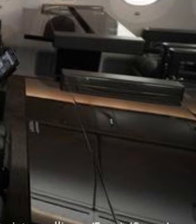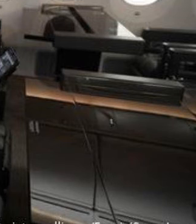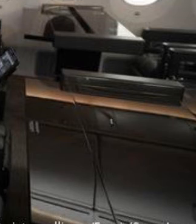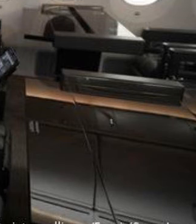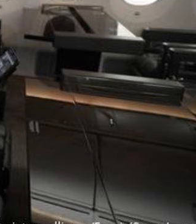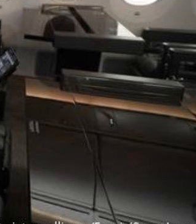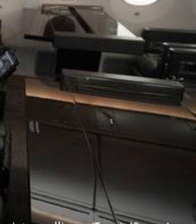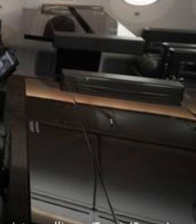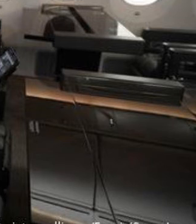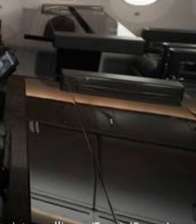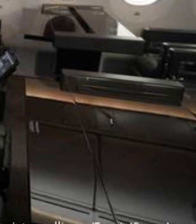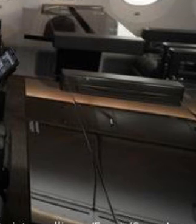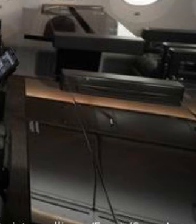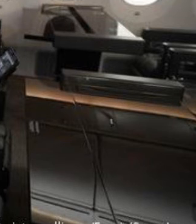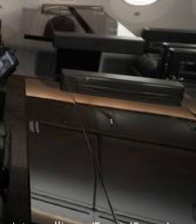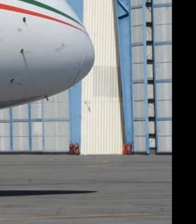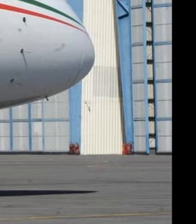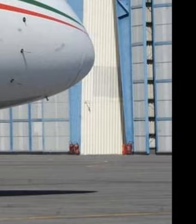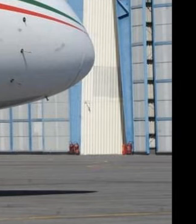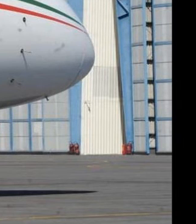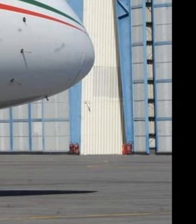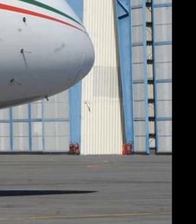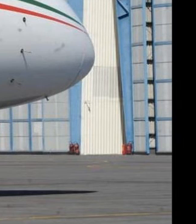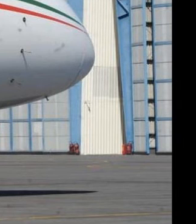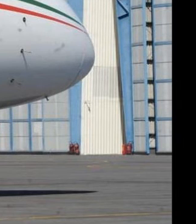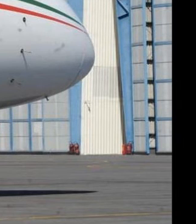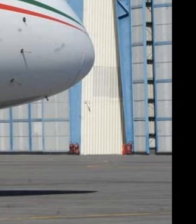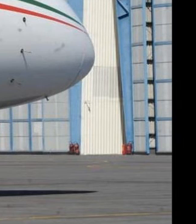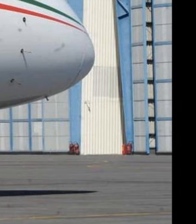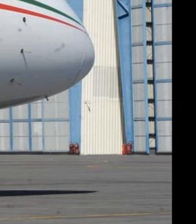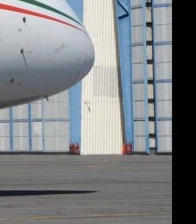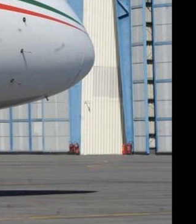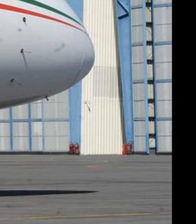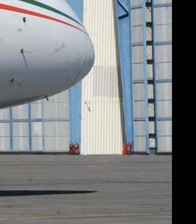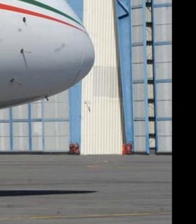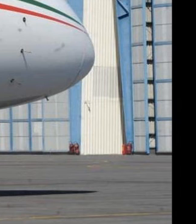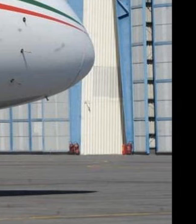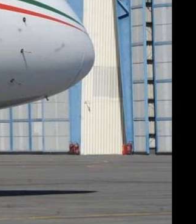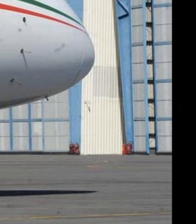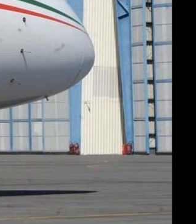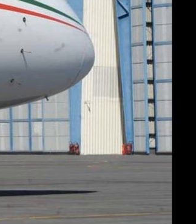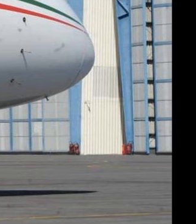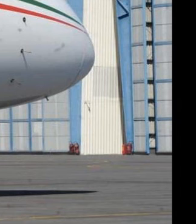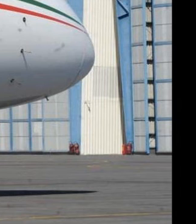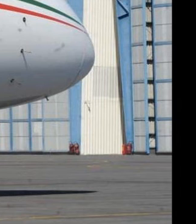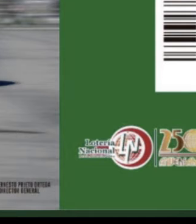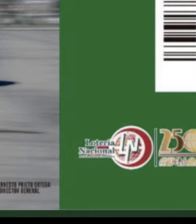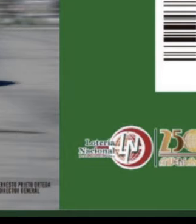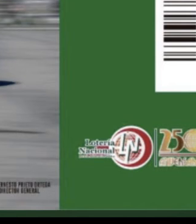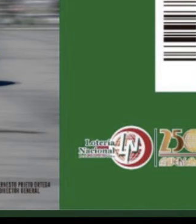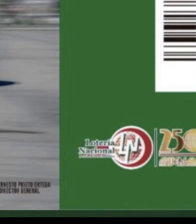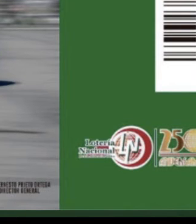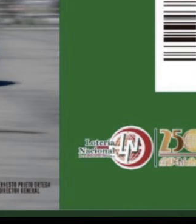lujoso Boeing 787. Ante esto, López Obrador señaló que el avión se quedaría en Santa Lucía y que sería exhibido de